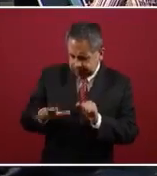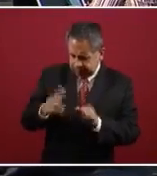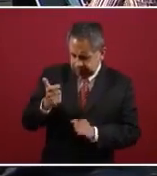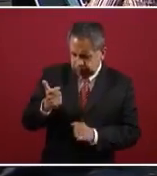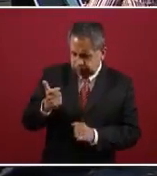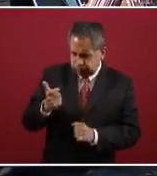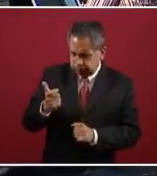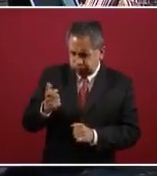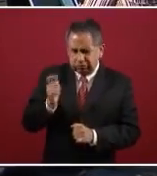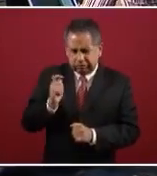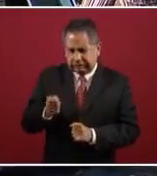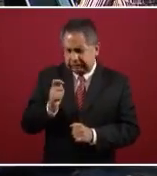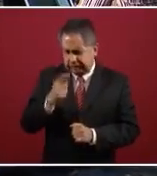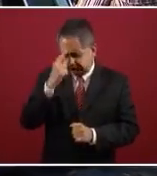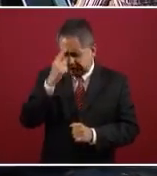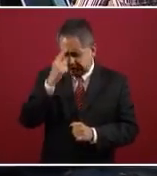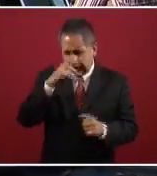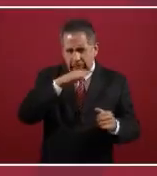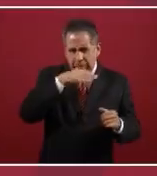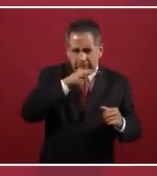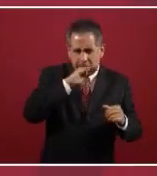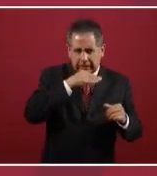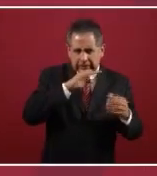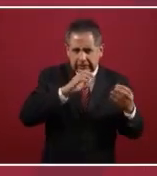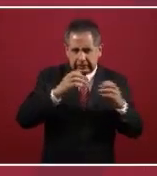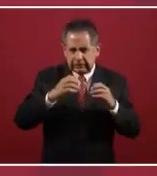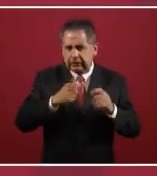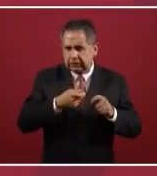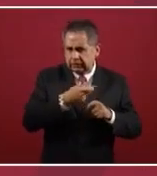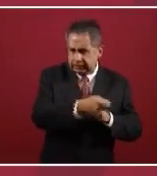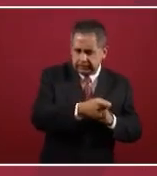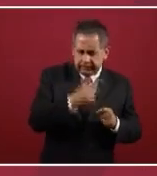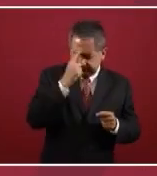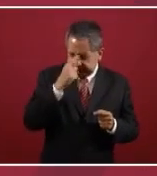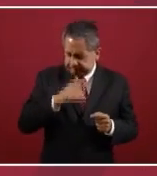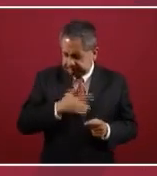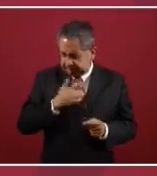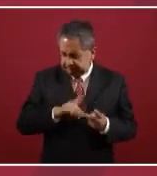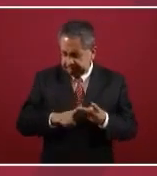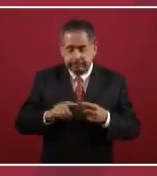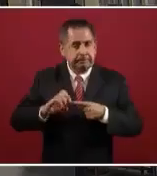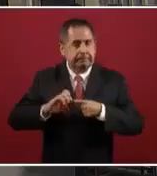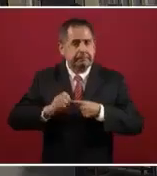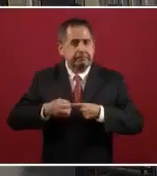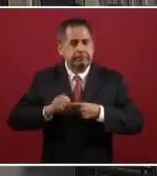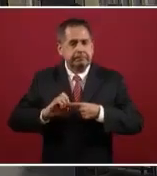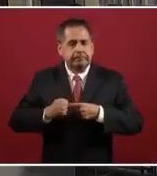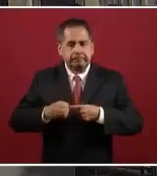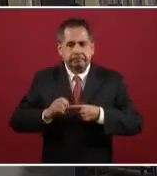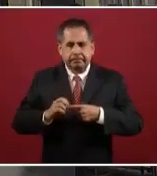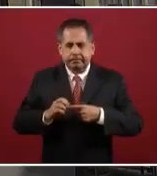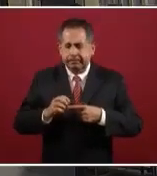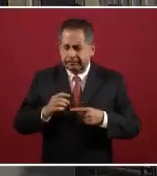5,610 pesos en el caso del maíz, y en el caso del frijol,